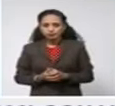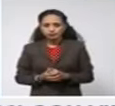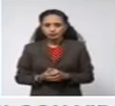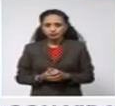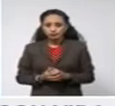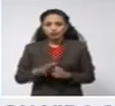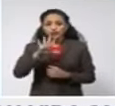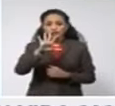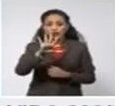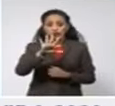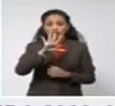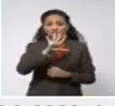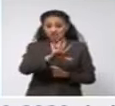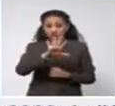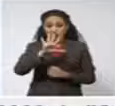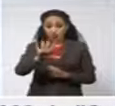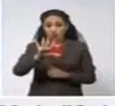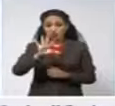558.